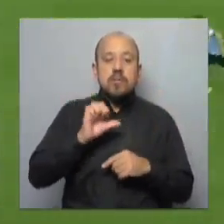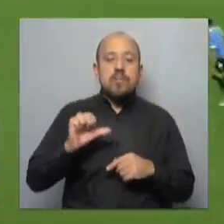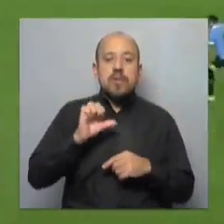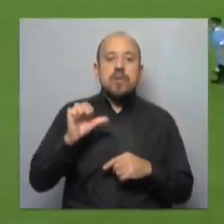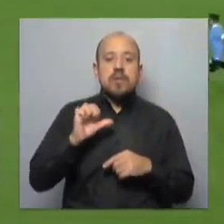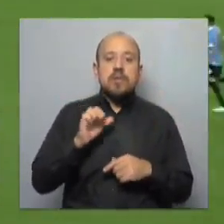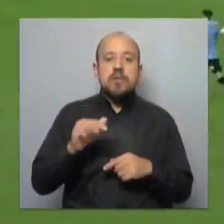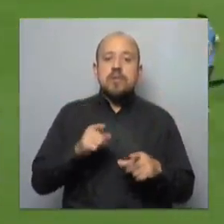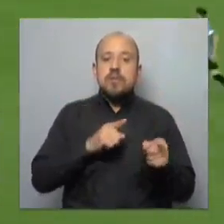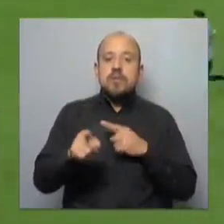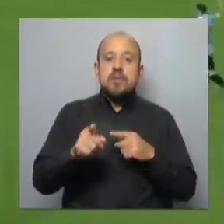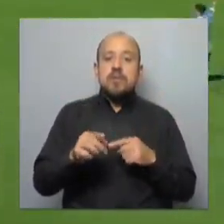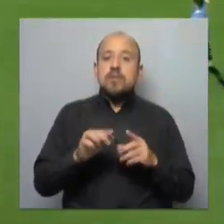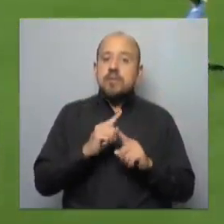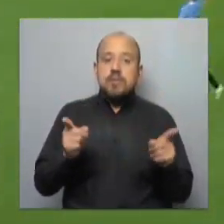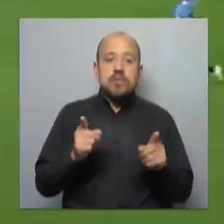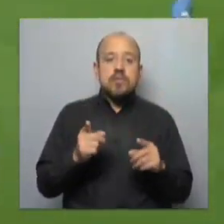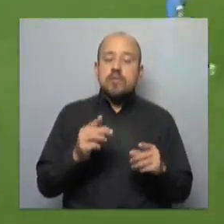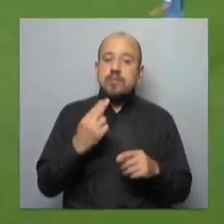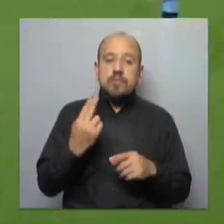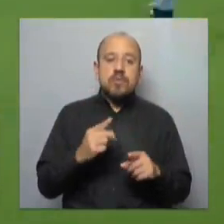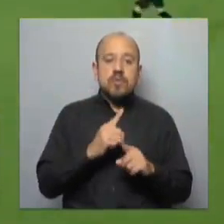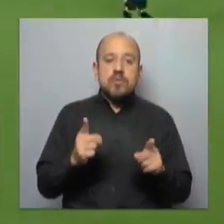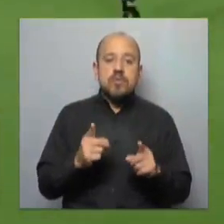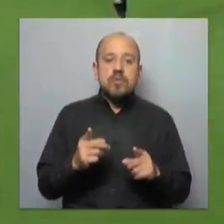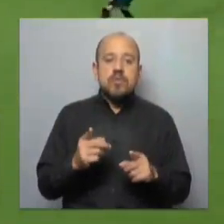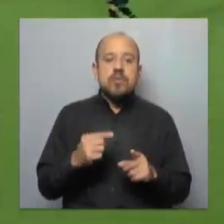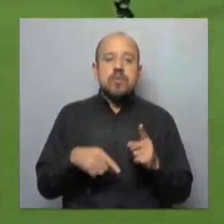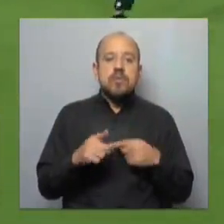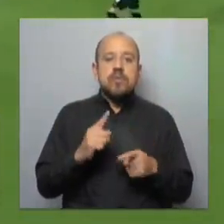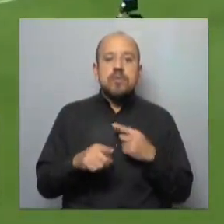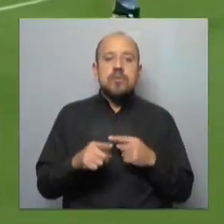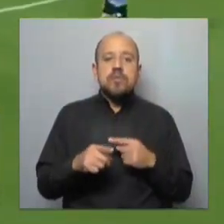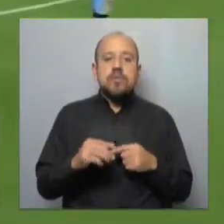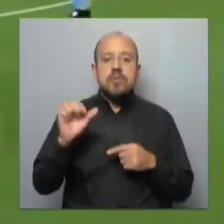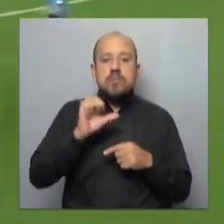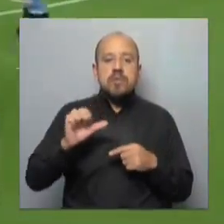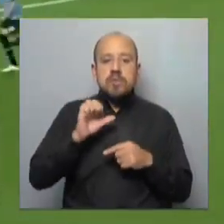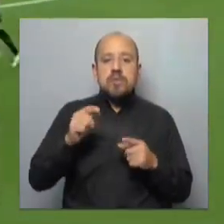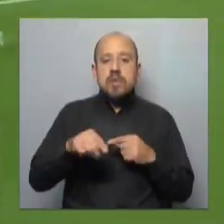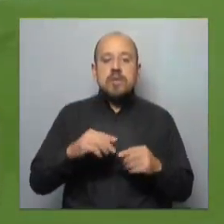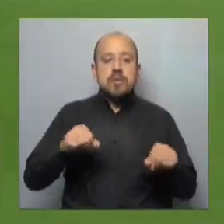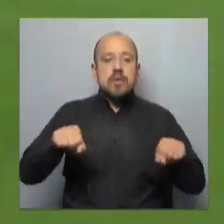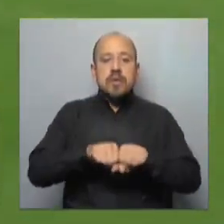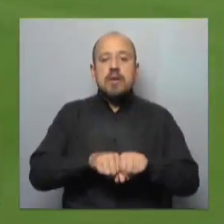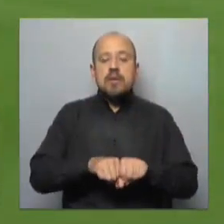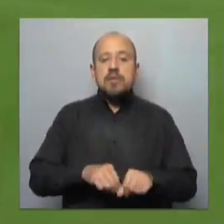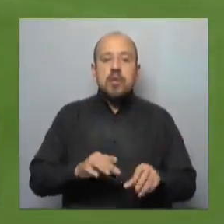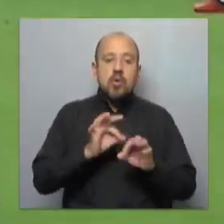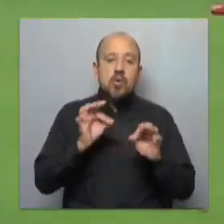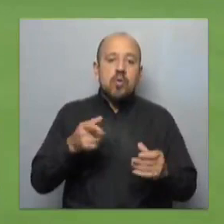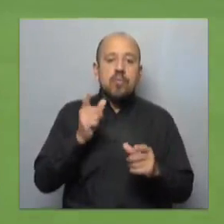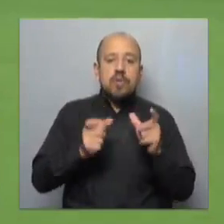emitieron el partido sin tener los derechos y entonces dice lado la retransmisión por intermedio de empresas de televisión por cable o personas abonadas